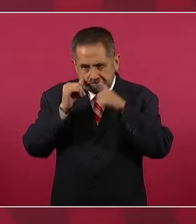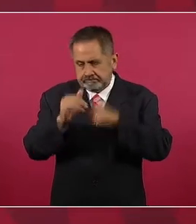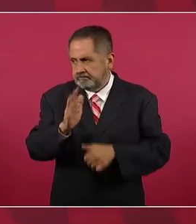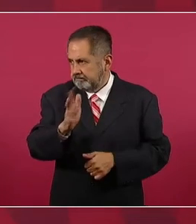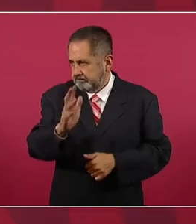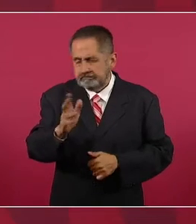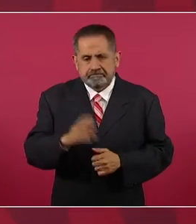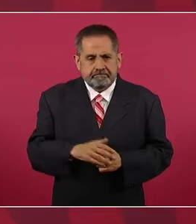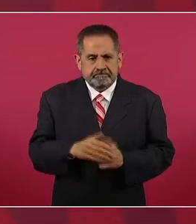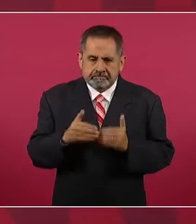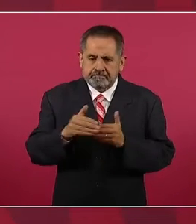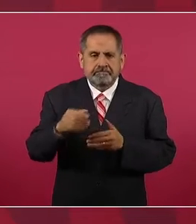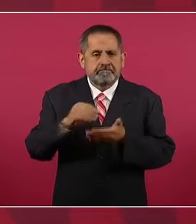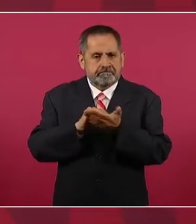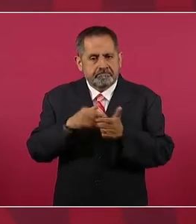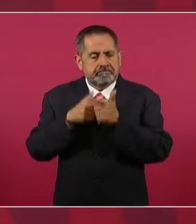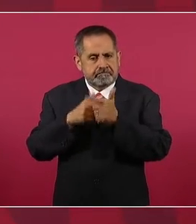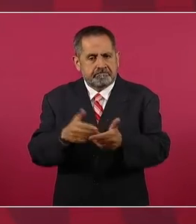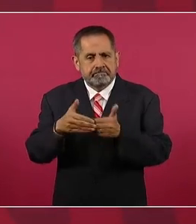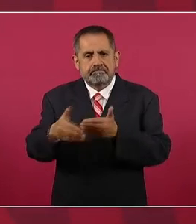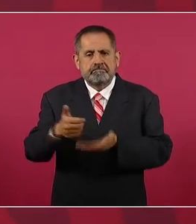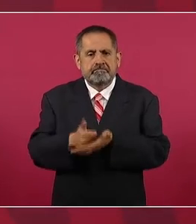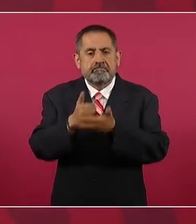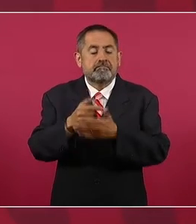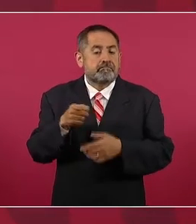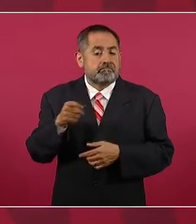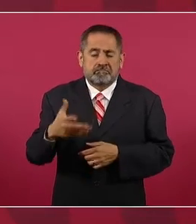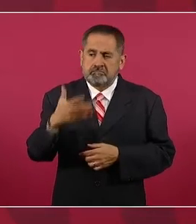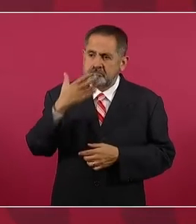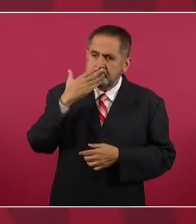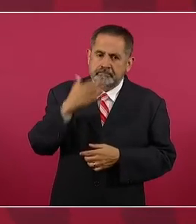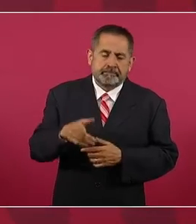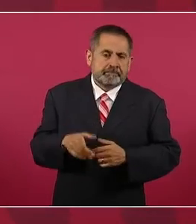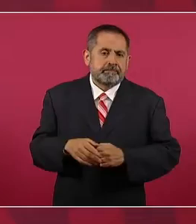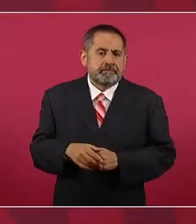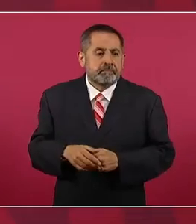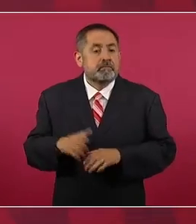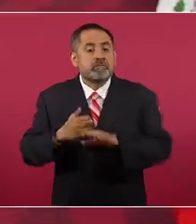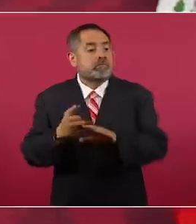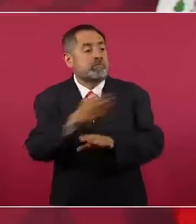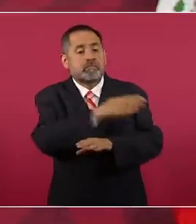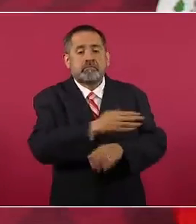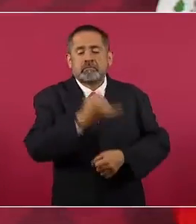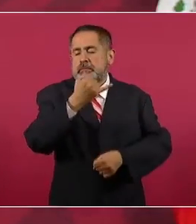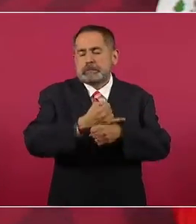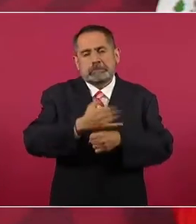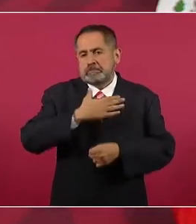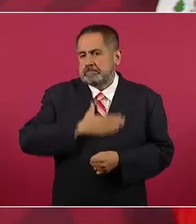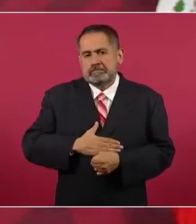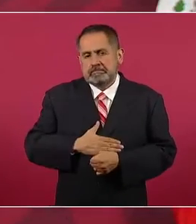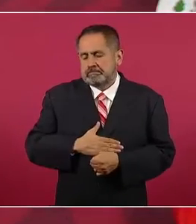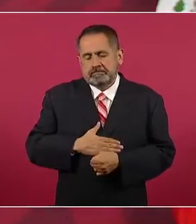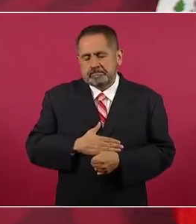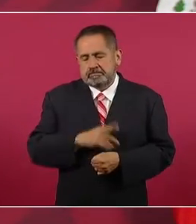y vamos a seguir ayudándolos, porque fue una gran injusticia que se cometió